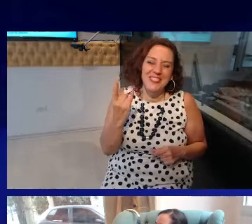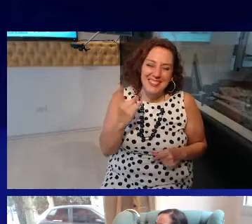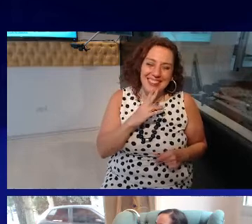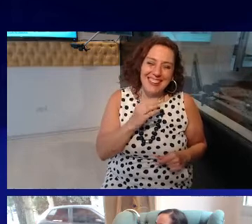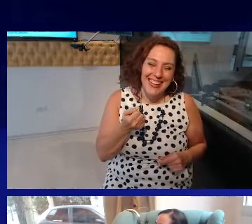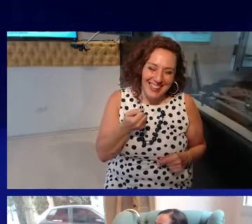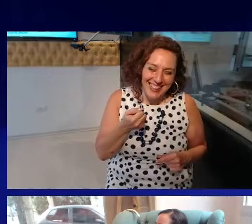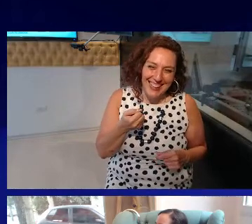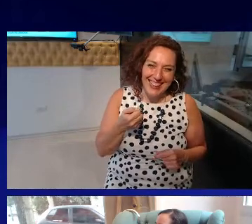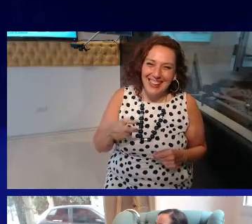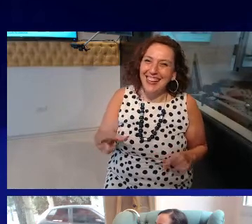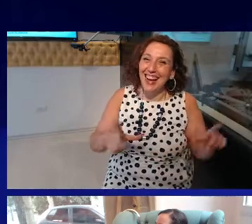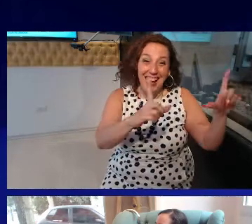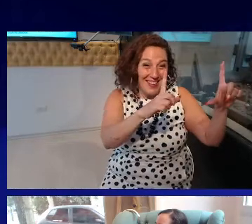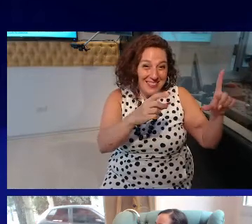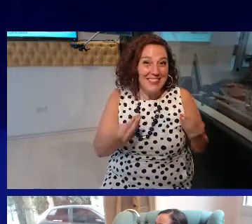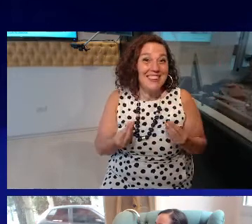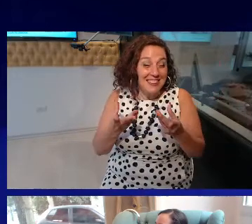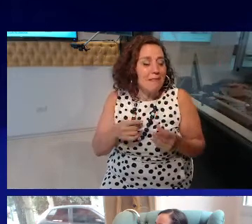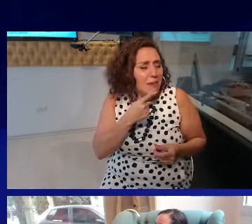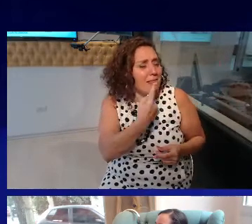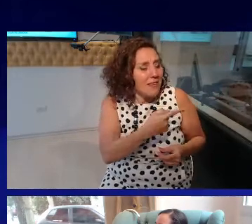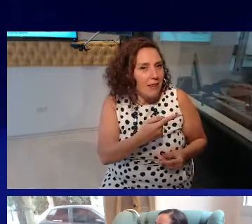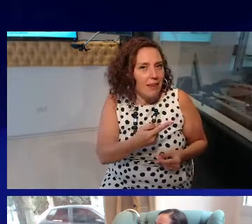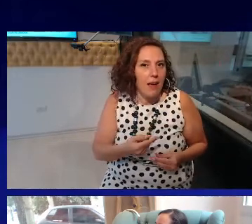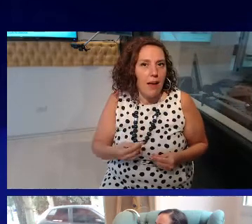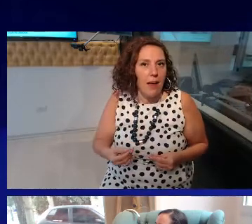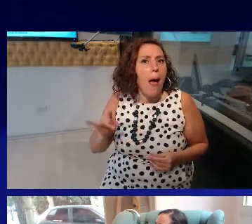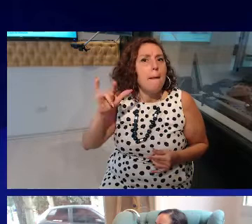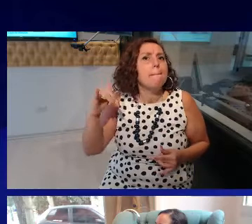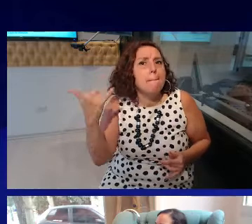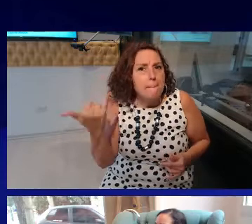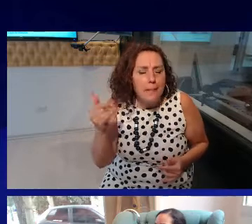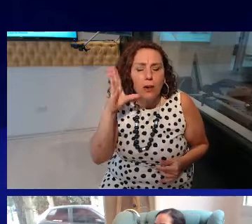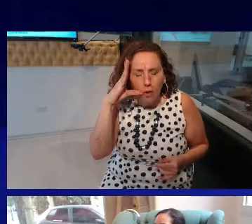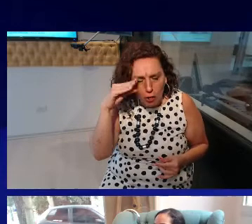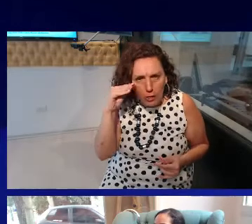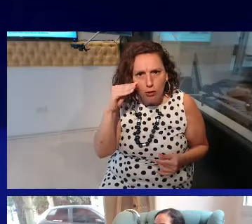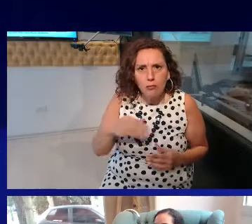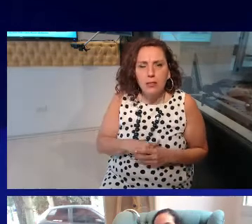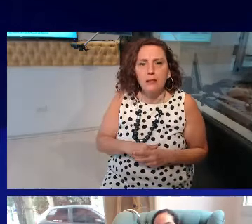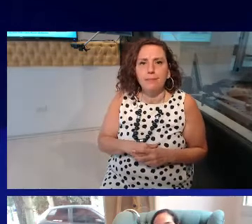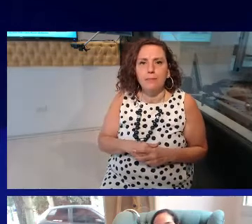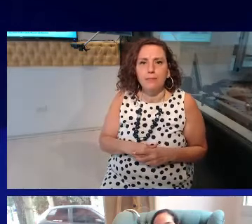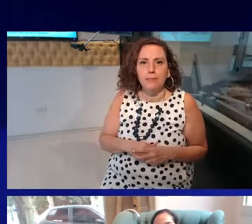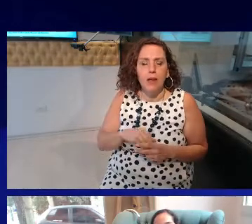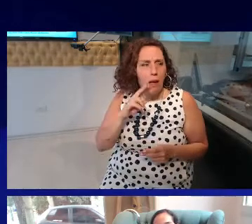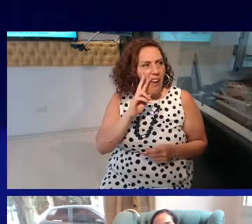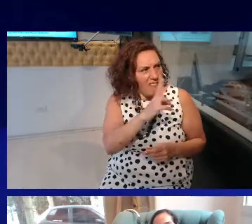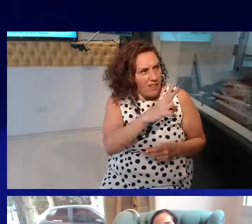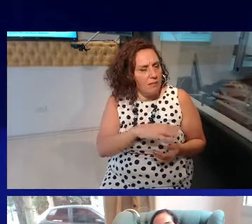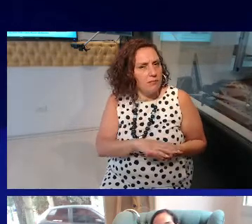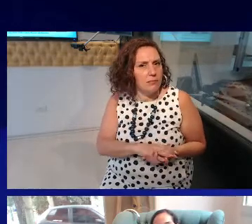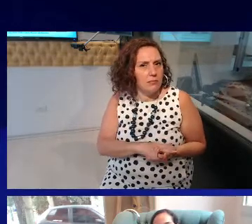hoy? De tu mejor de noche. Mejor de noche. Muy bien, parece que tenemos ahí algún videíto. A ver si tenemos algún